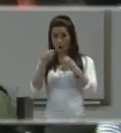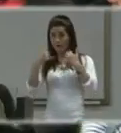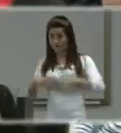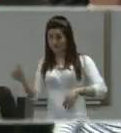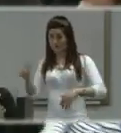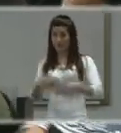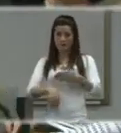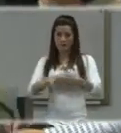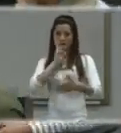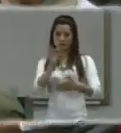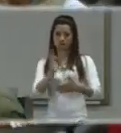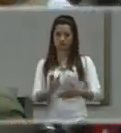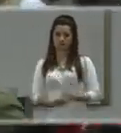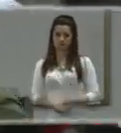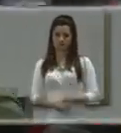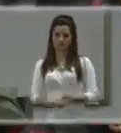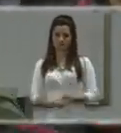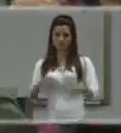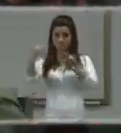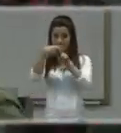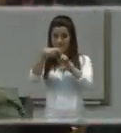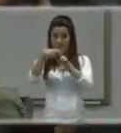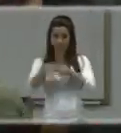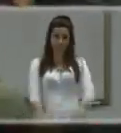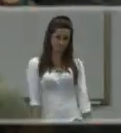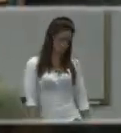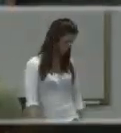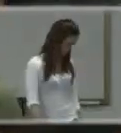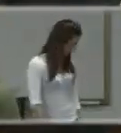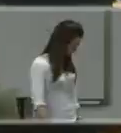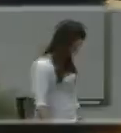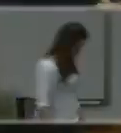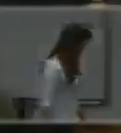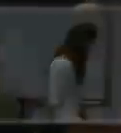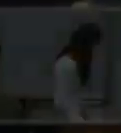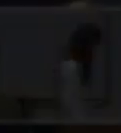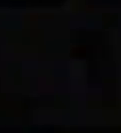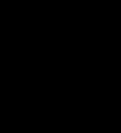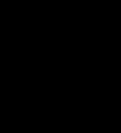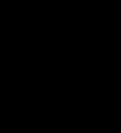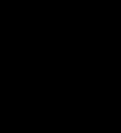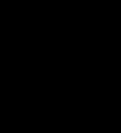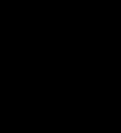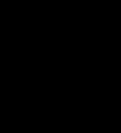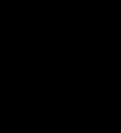Gracias. ¿Hiciste algo?